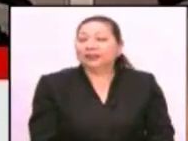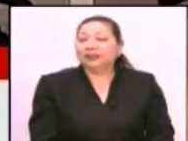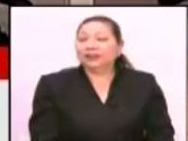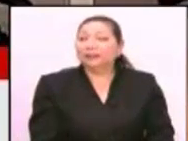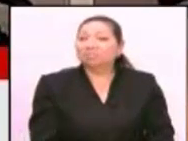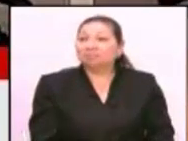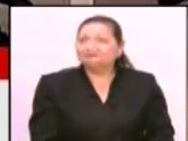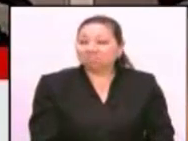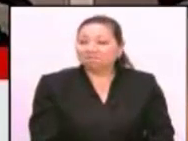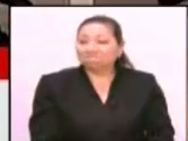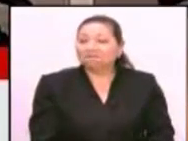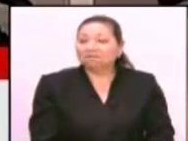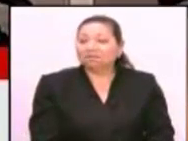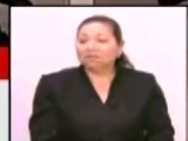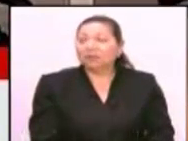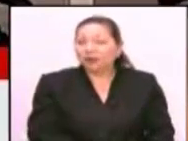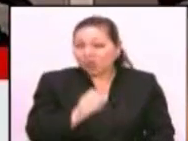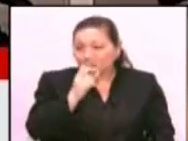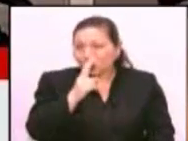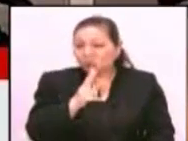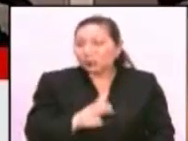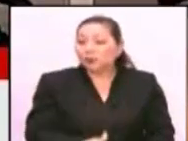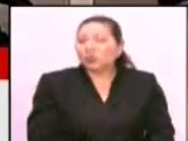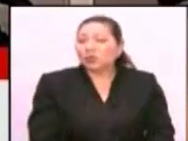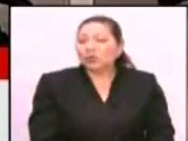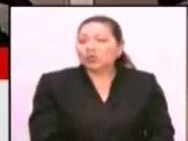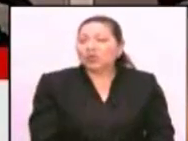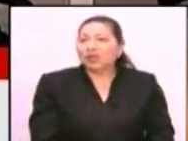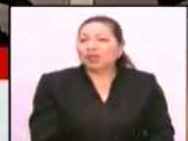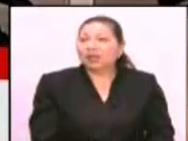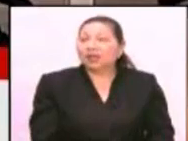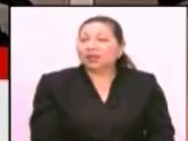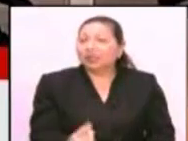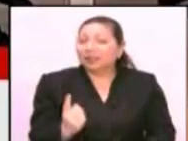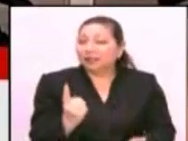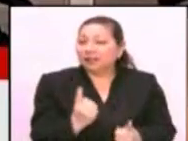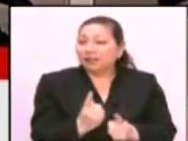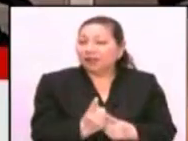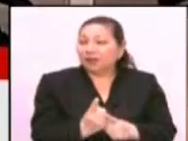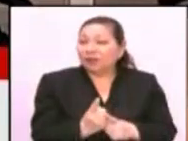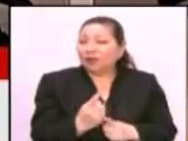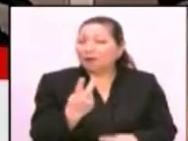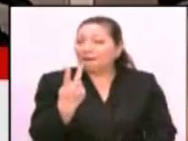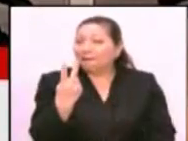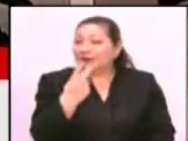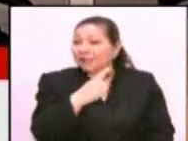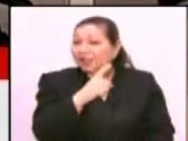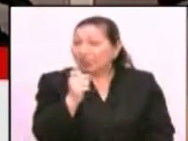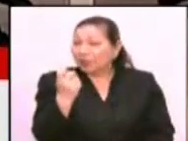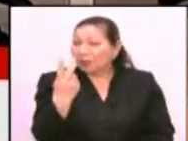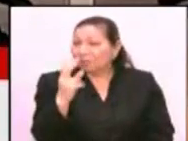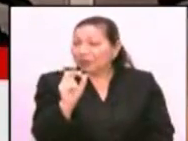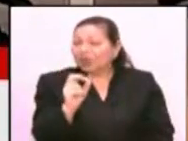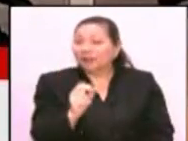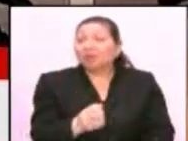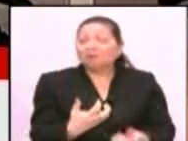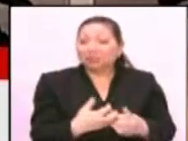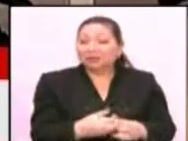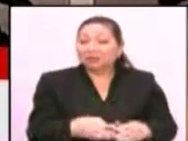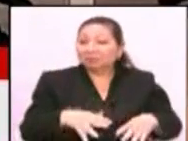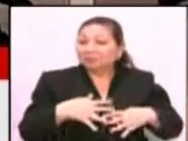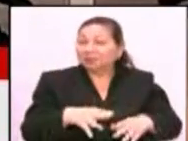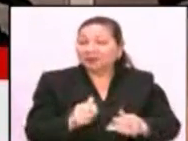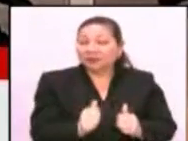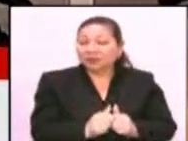el presidente de ADEX. En Cusco, con cerca de 120 empresarios, reitero, 12 empresas